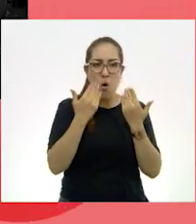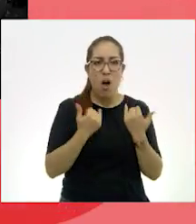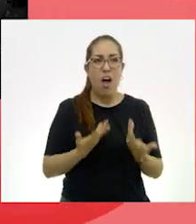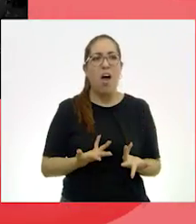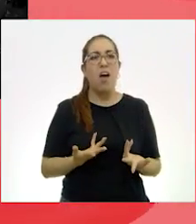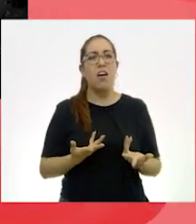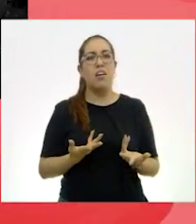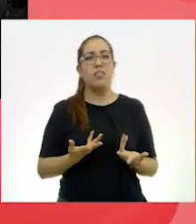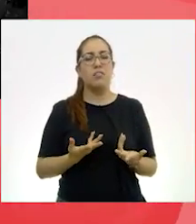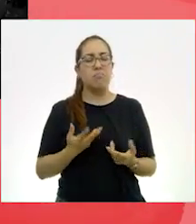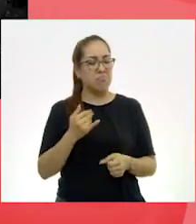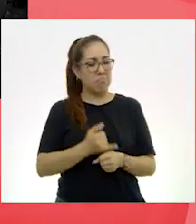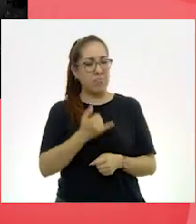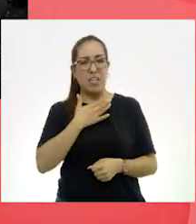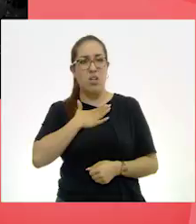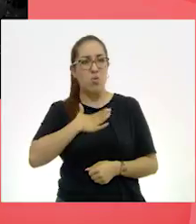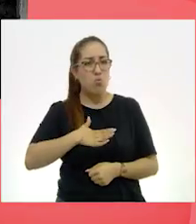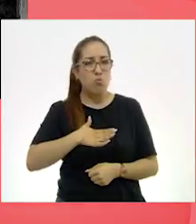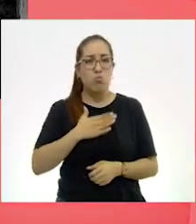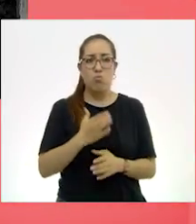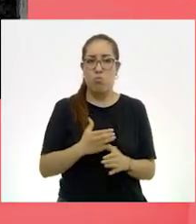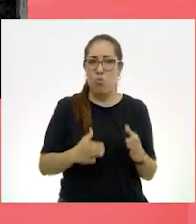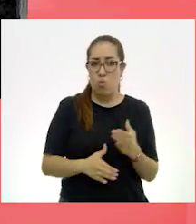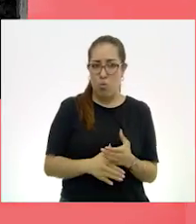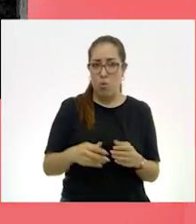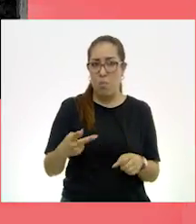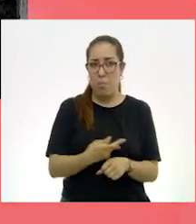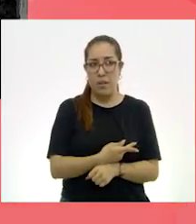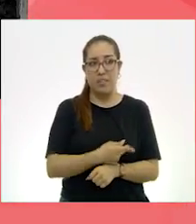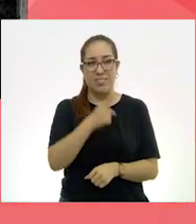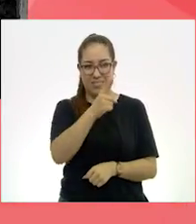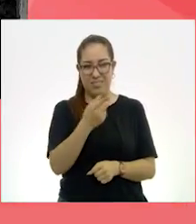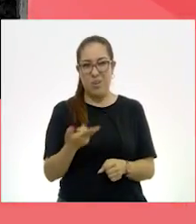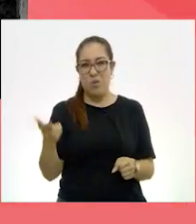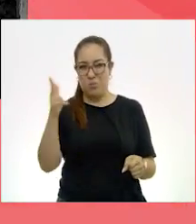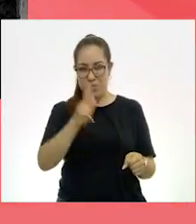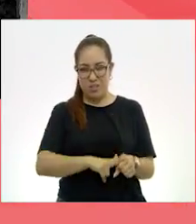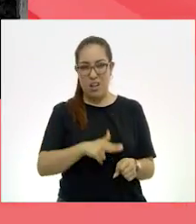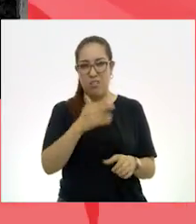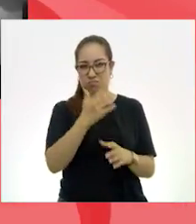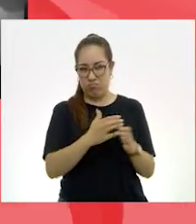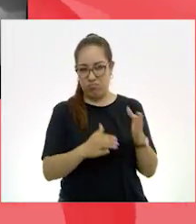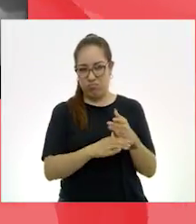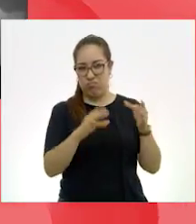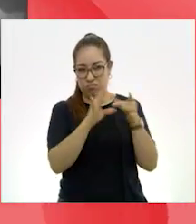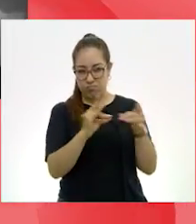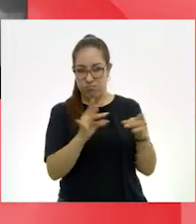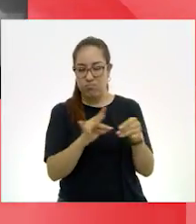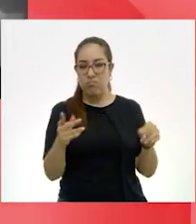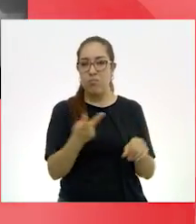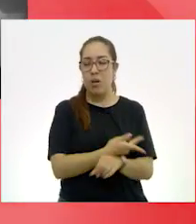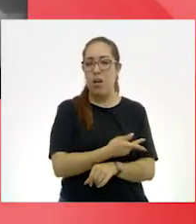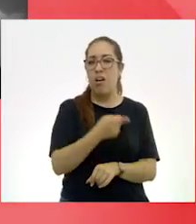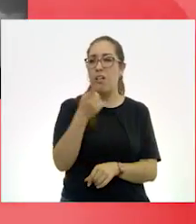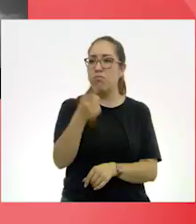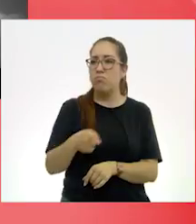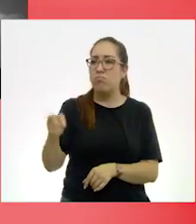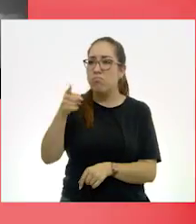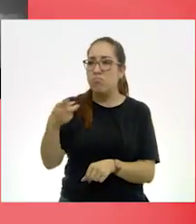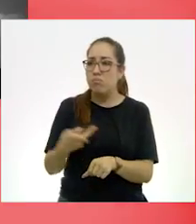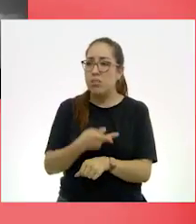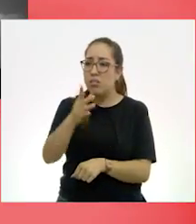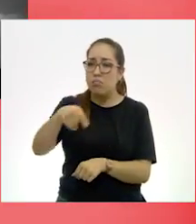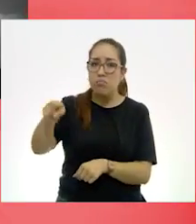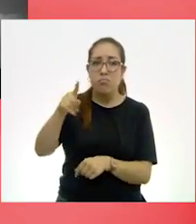principalmente la del hospital, sobre el arrendamiento de las tierras que tenían que hacerle a los hacendados,